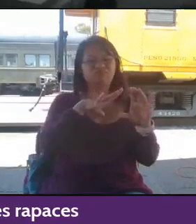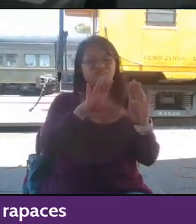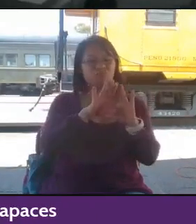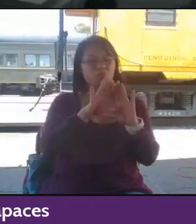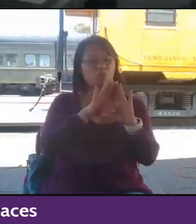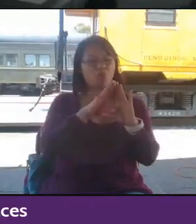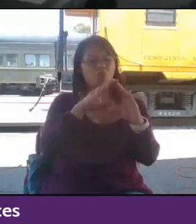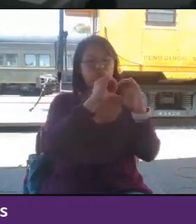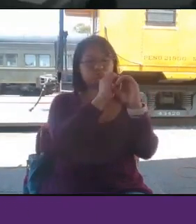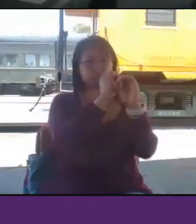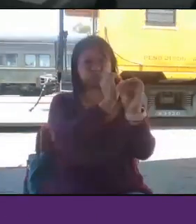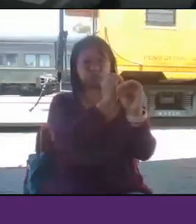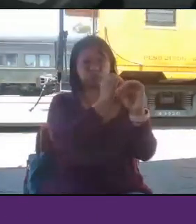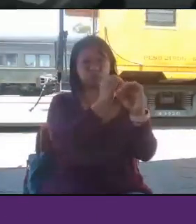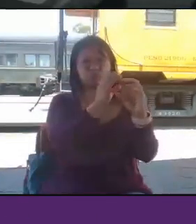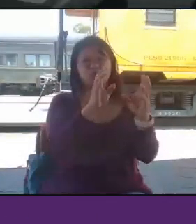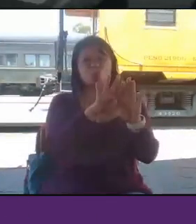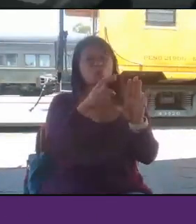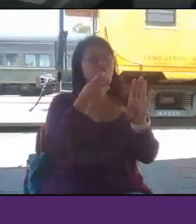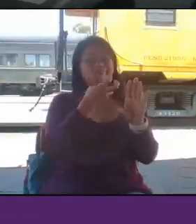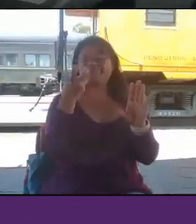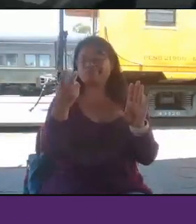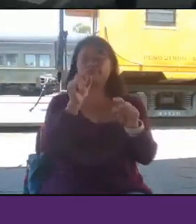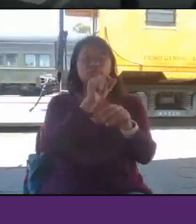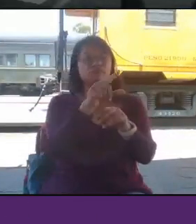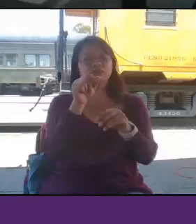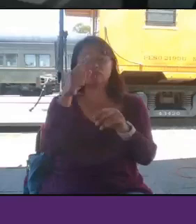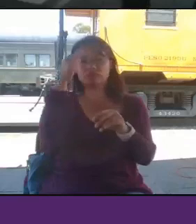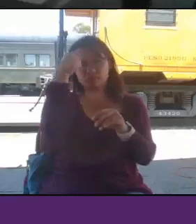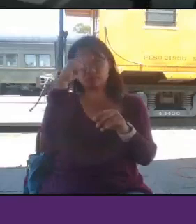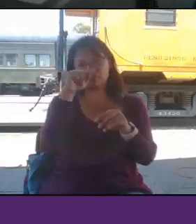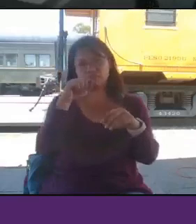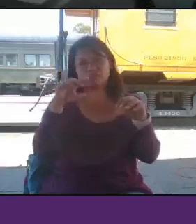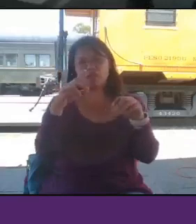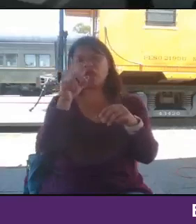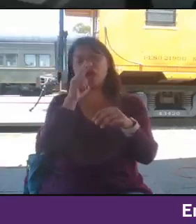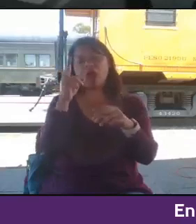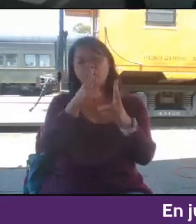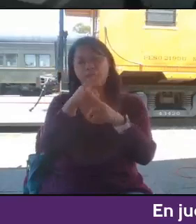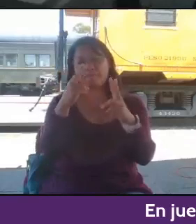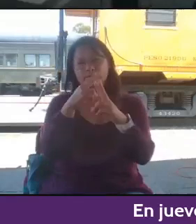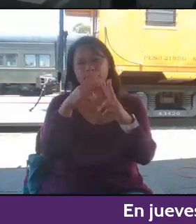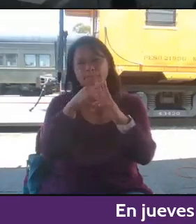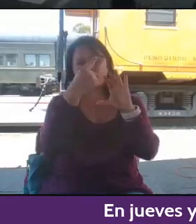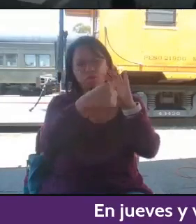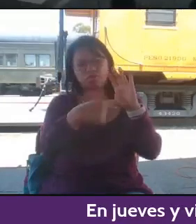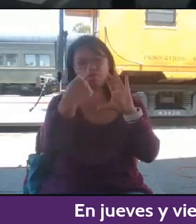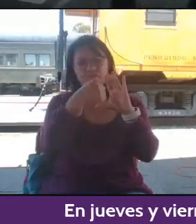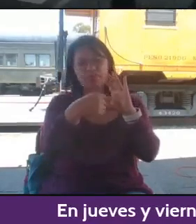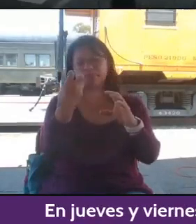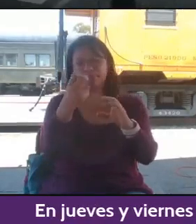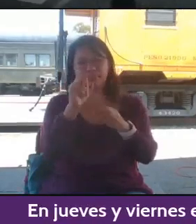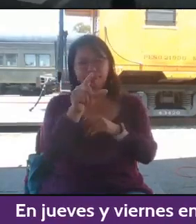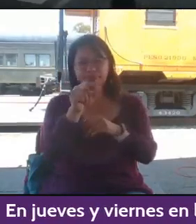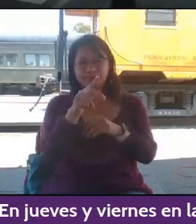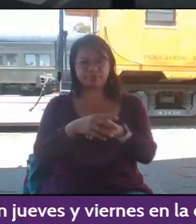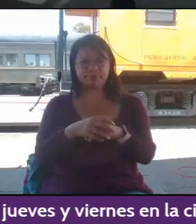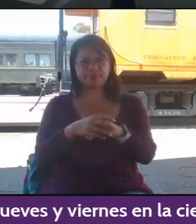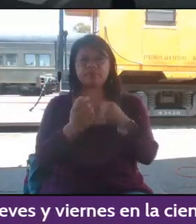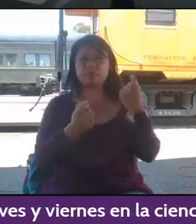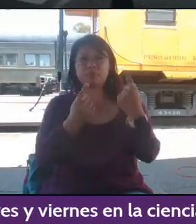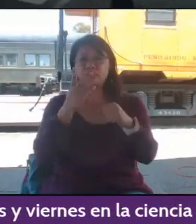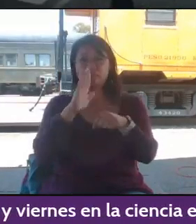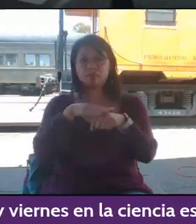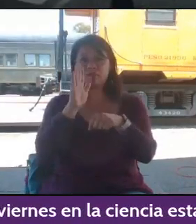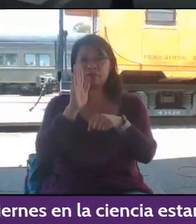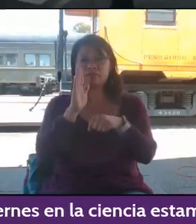cono. Es exactamente la misma estructura de las aves rapaces. Muchas gracias, buenísima pregunta. ¿Alguien más?